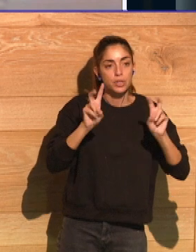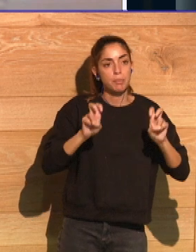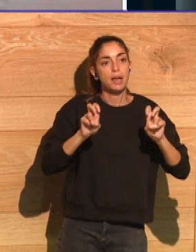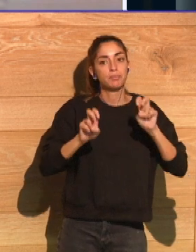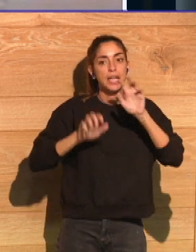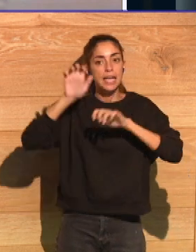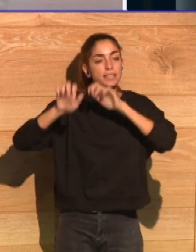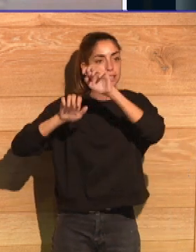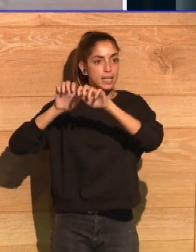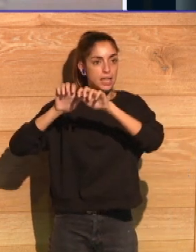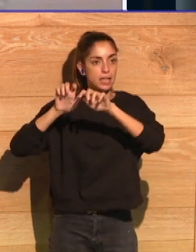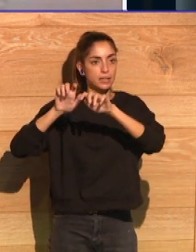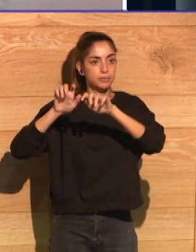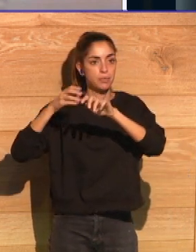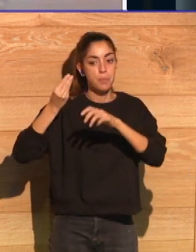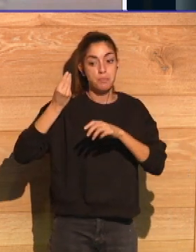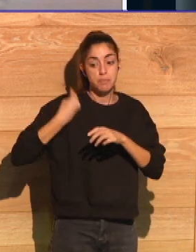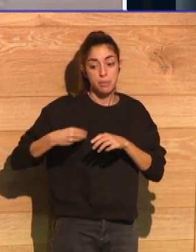de Kerouac, de su libro.